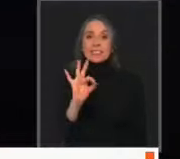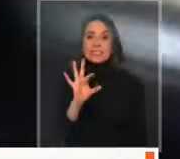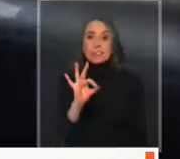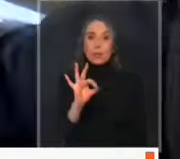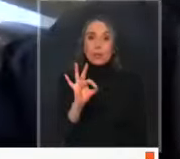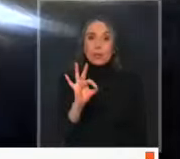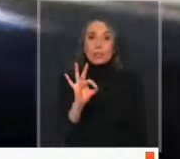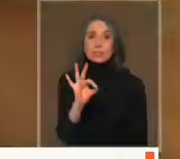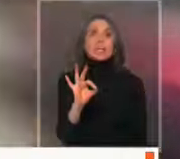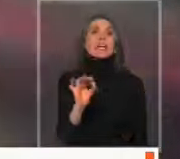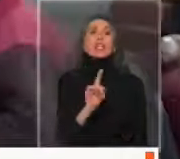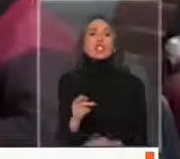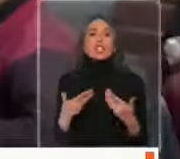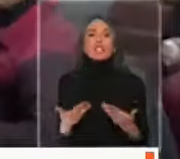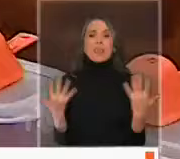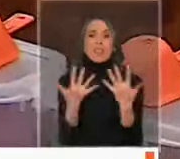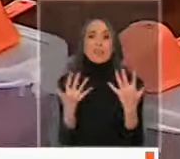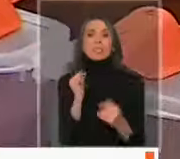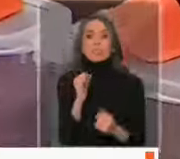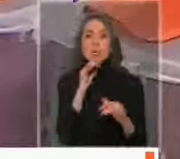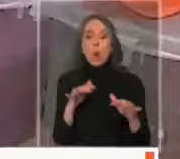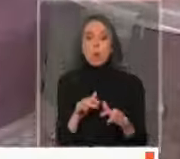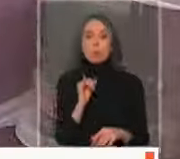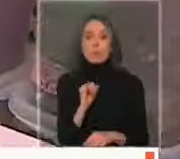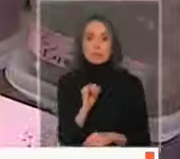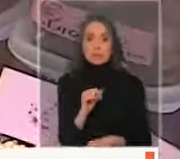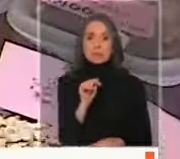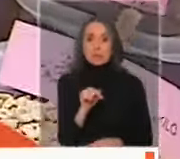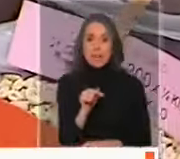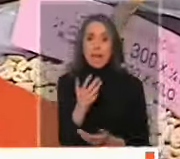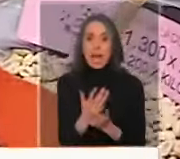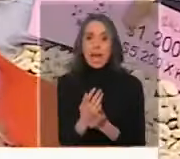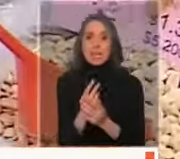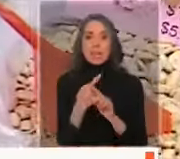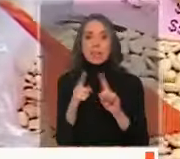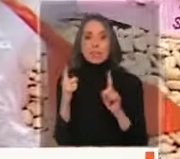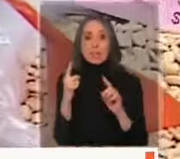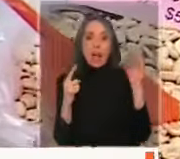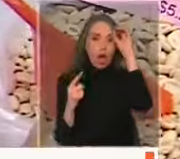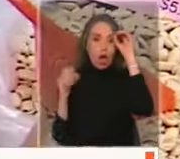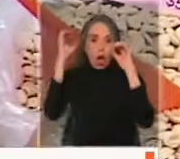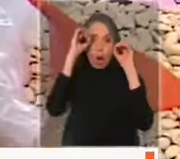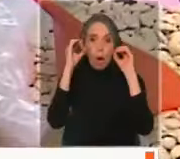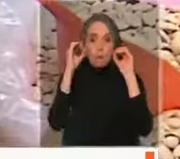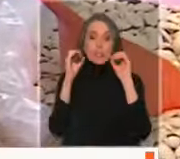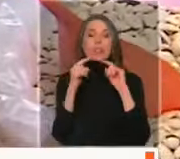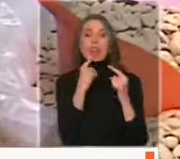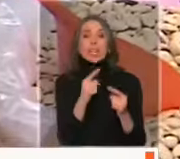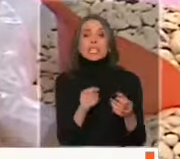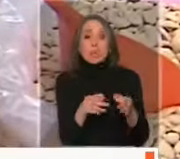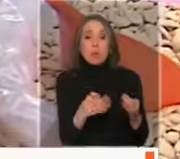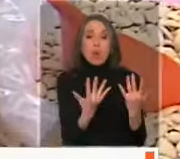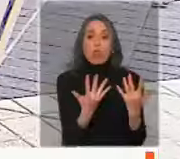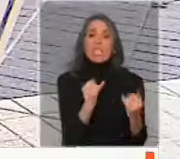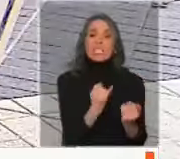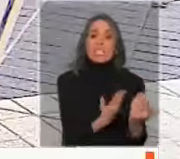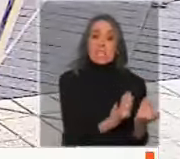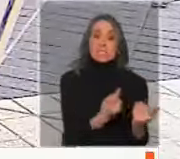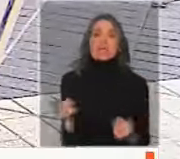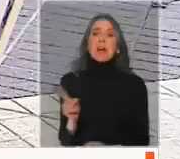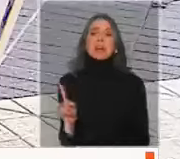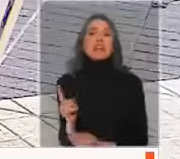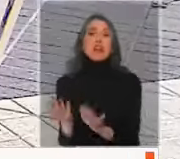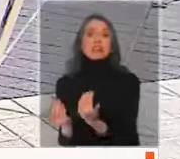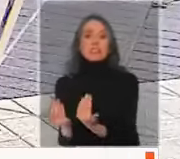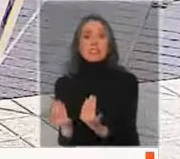50. No sirve mucho. Sí, sopo. Aquí hay dos opiniones claras: quienes las encuentran necesarias y los que no.